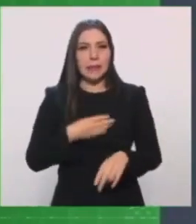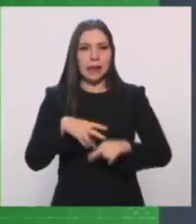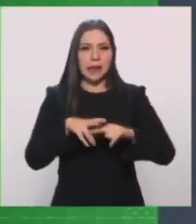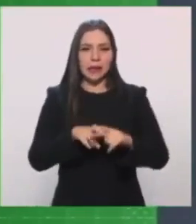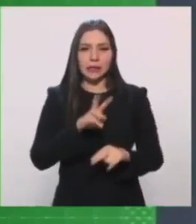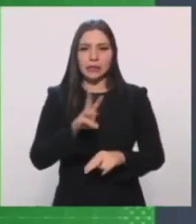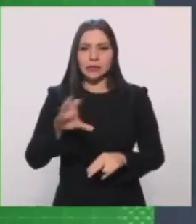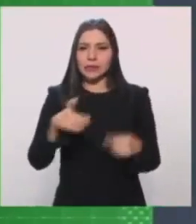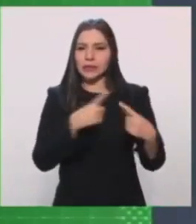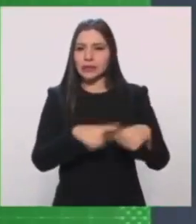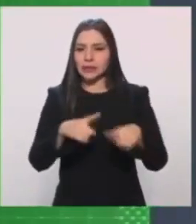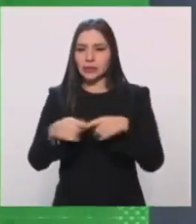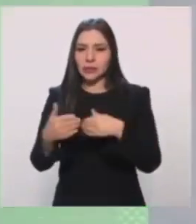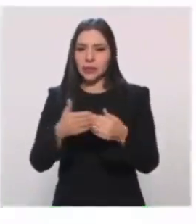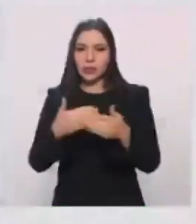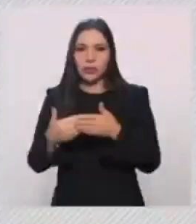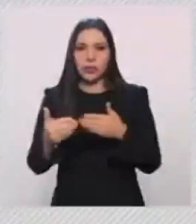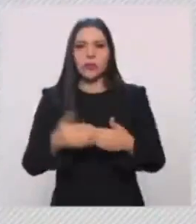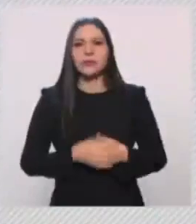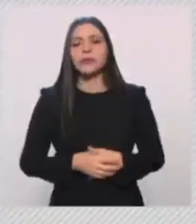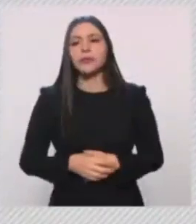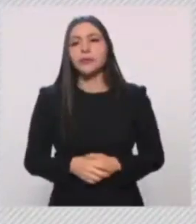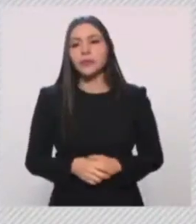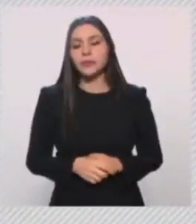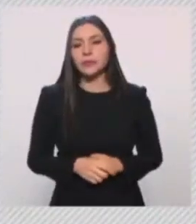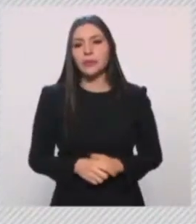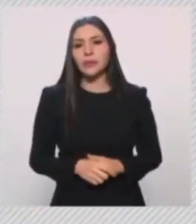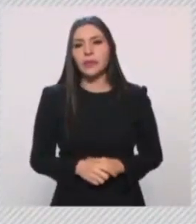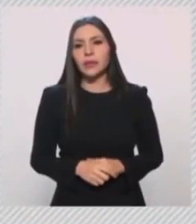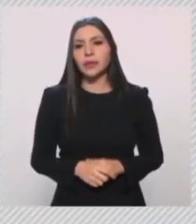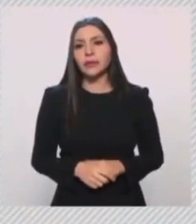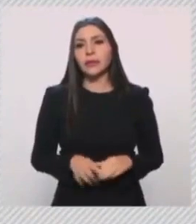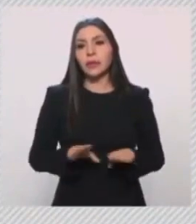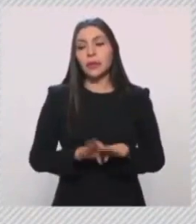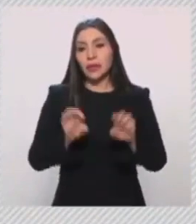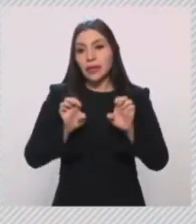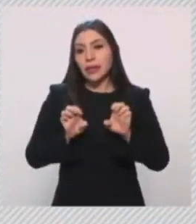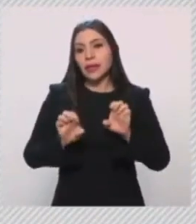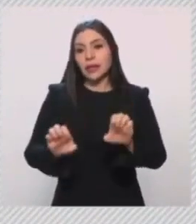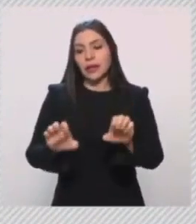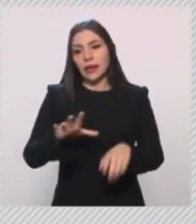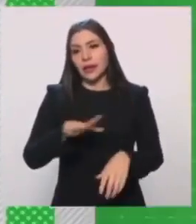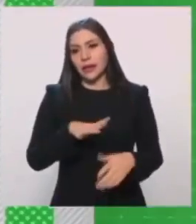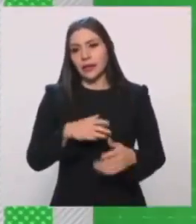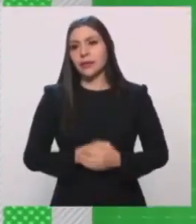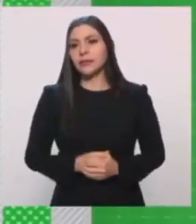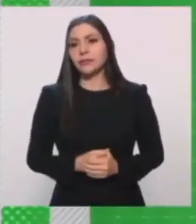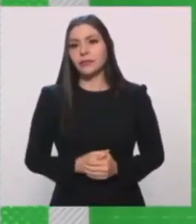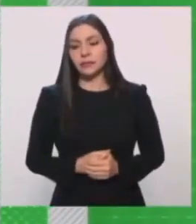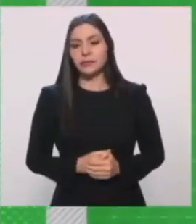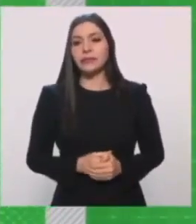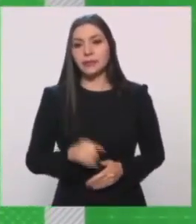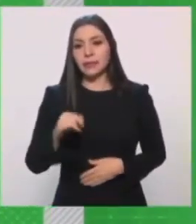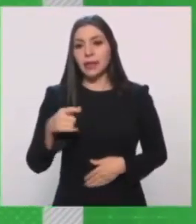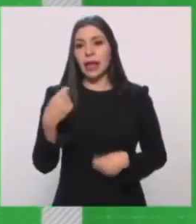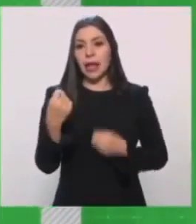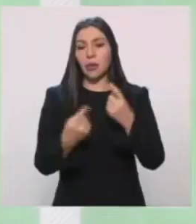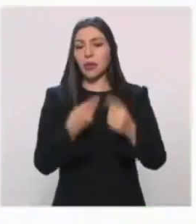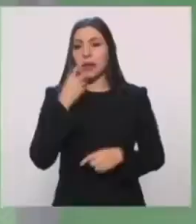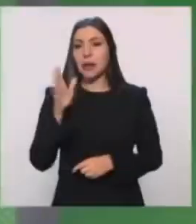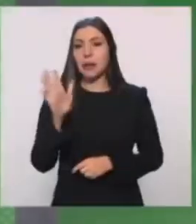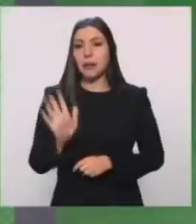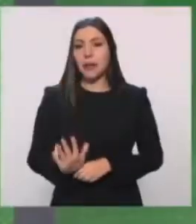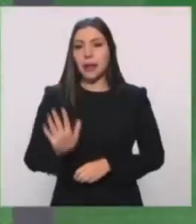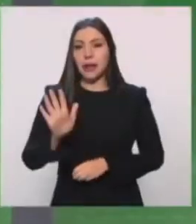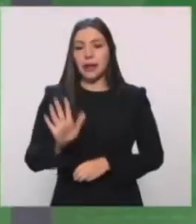eficaces y cada vez... ya está sofisticadas. Sí, esto que decías, hay algunos que parece, como decías